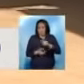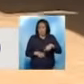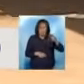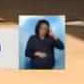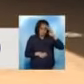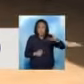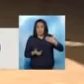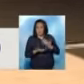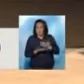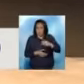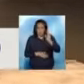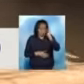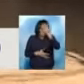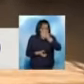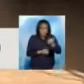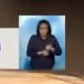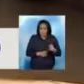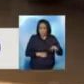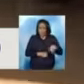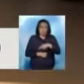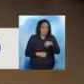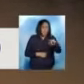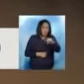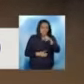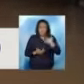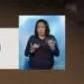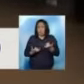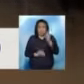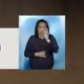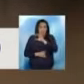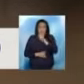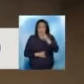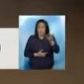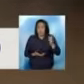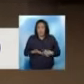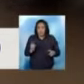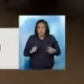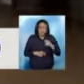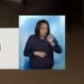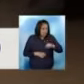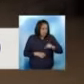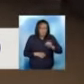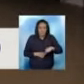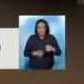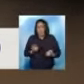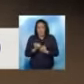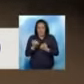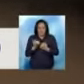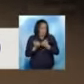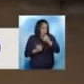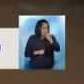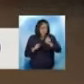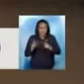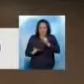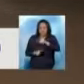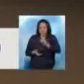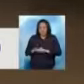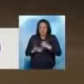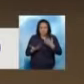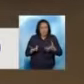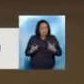policía, bomberos están por aquí dando vueltas. En estos momentos no los vemos, pero están dando resguardo a la población que